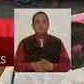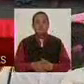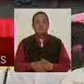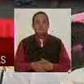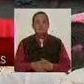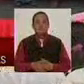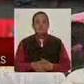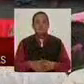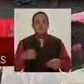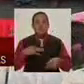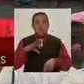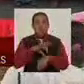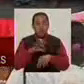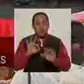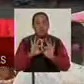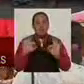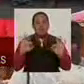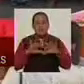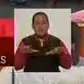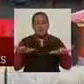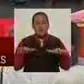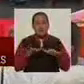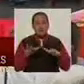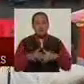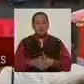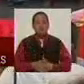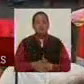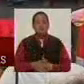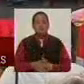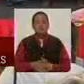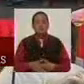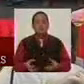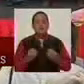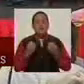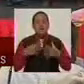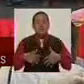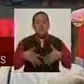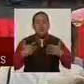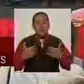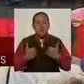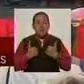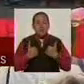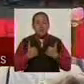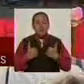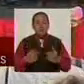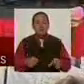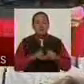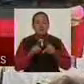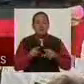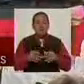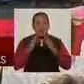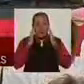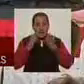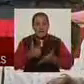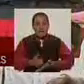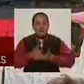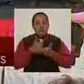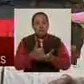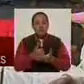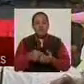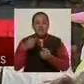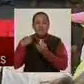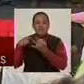sanitarias buenas, de sanidad buenas, para que puedan tener una asistencia del personal de